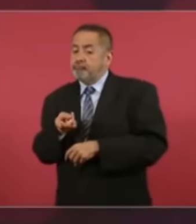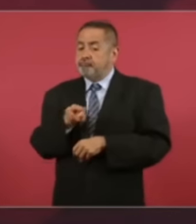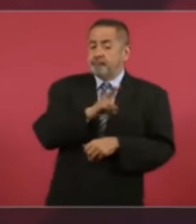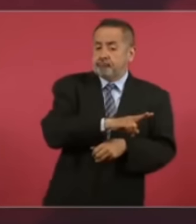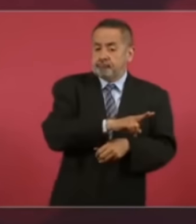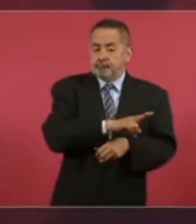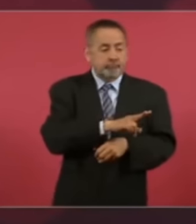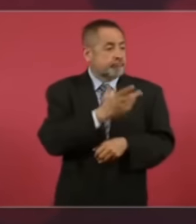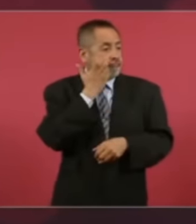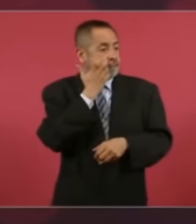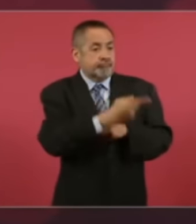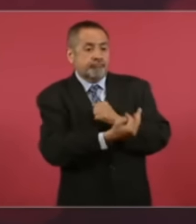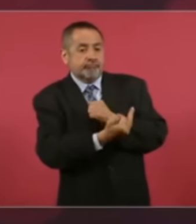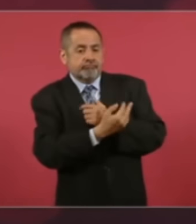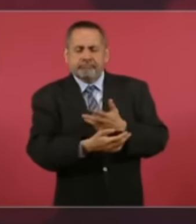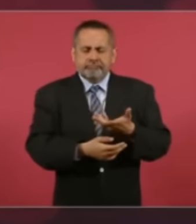y uno real,